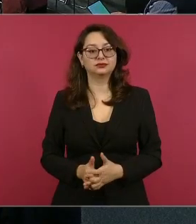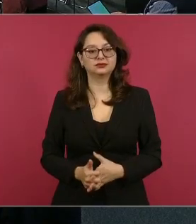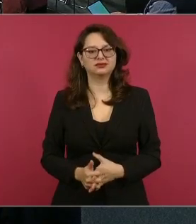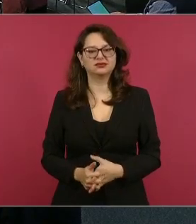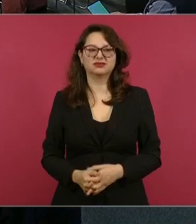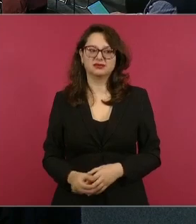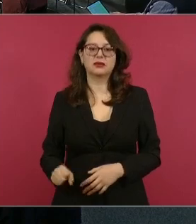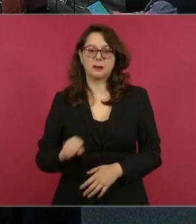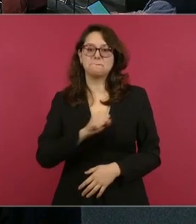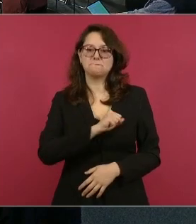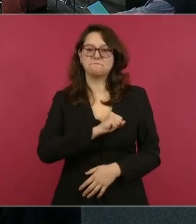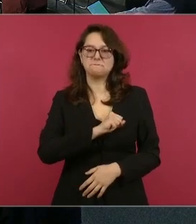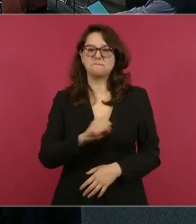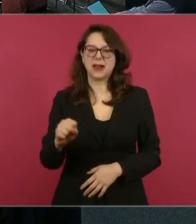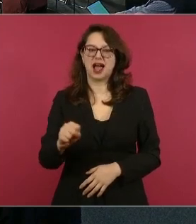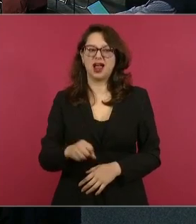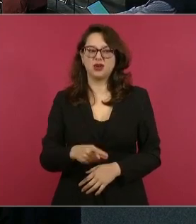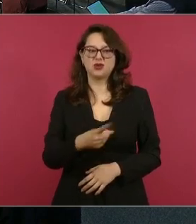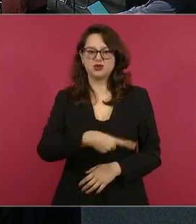Mala leche.